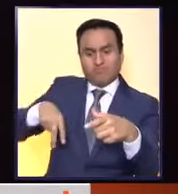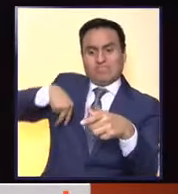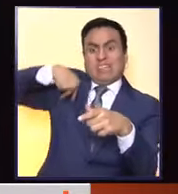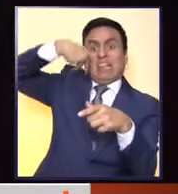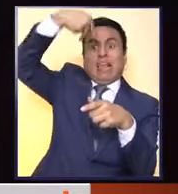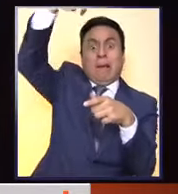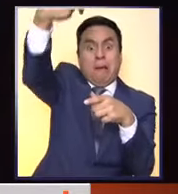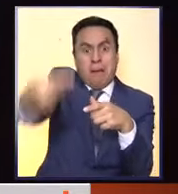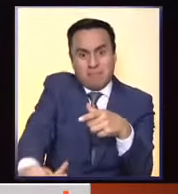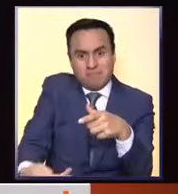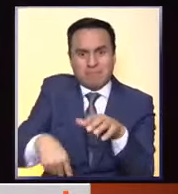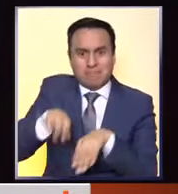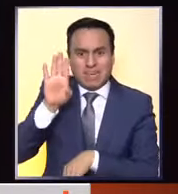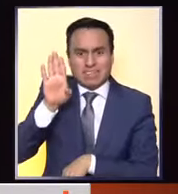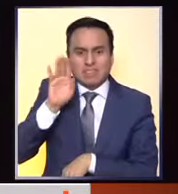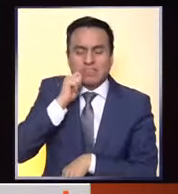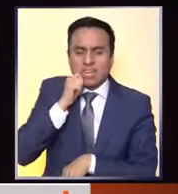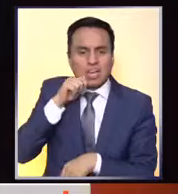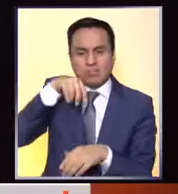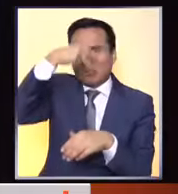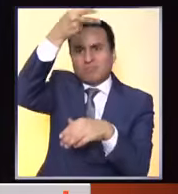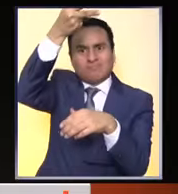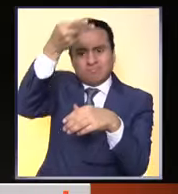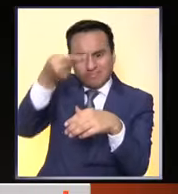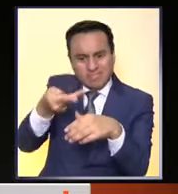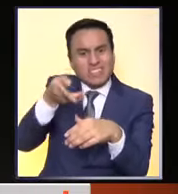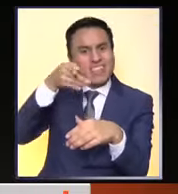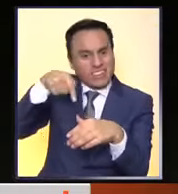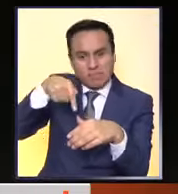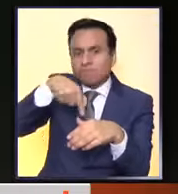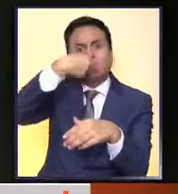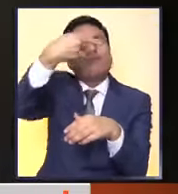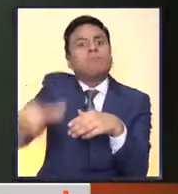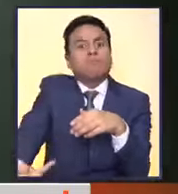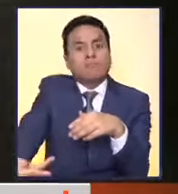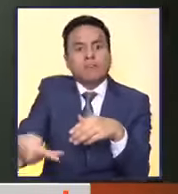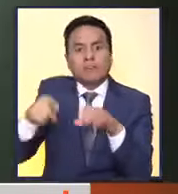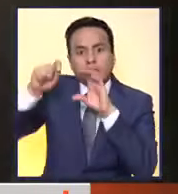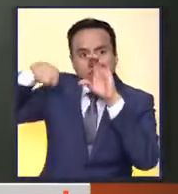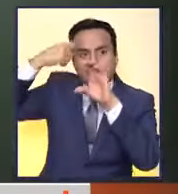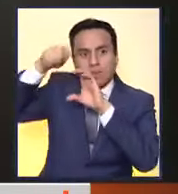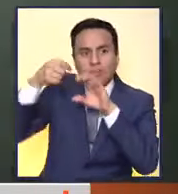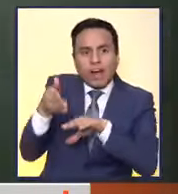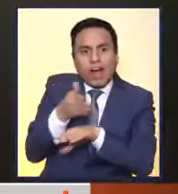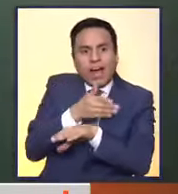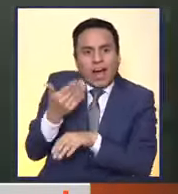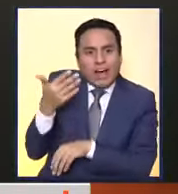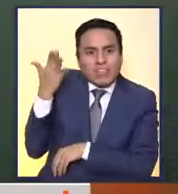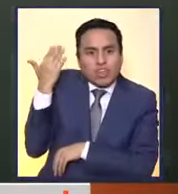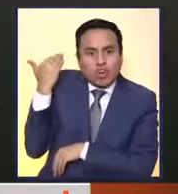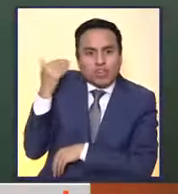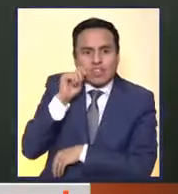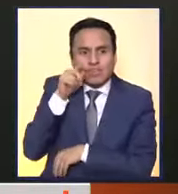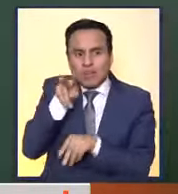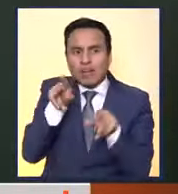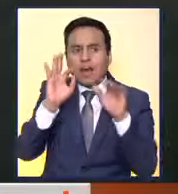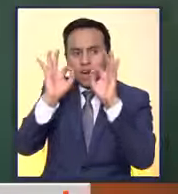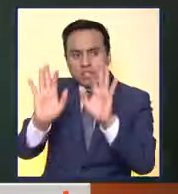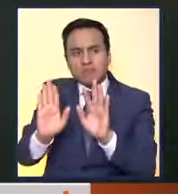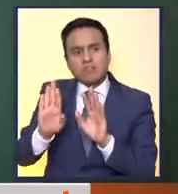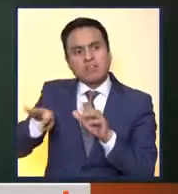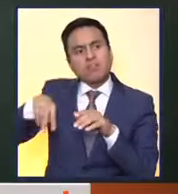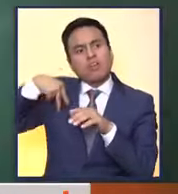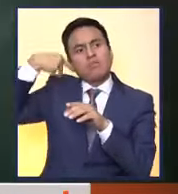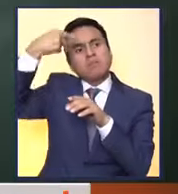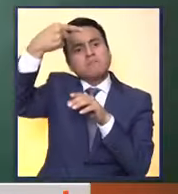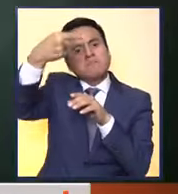a la presupuestada y no aterrizó donde debía. Este video de una función anterior muestra cómo debió haber sido la caída del hombre